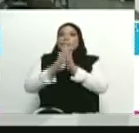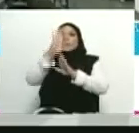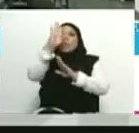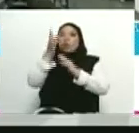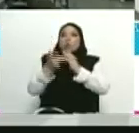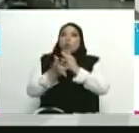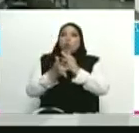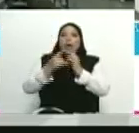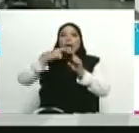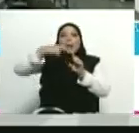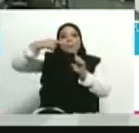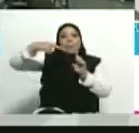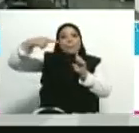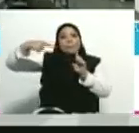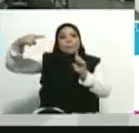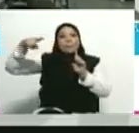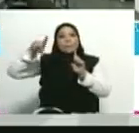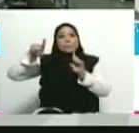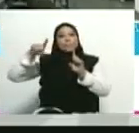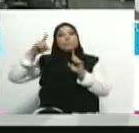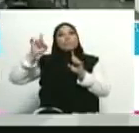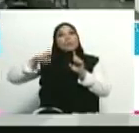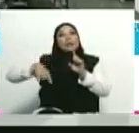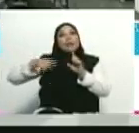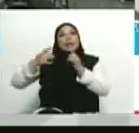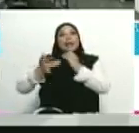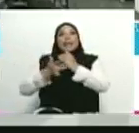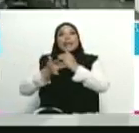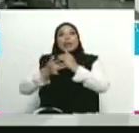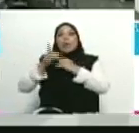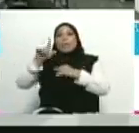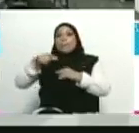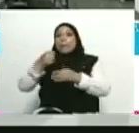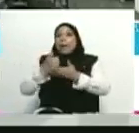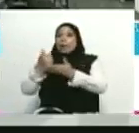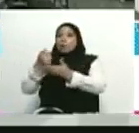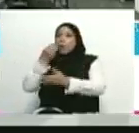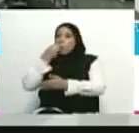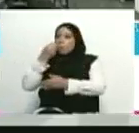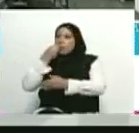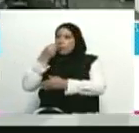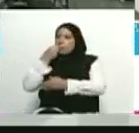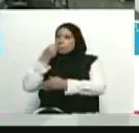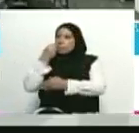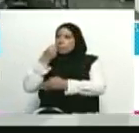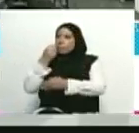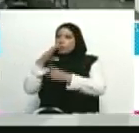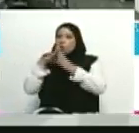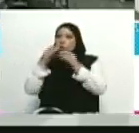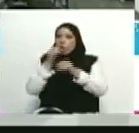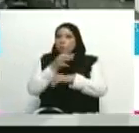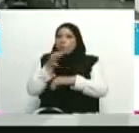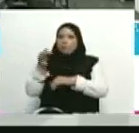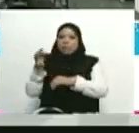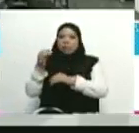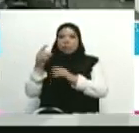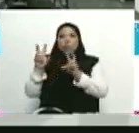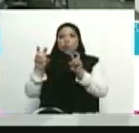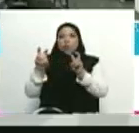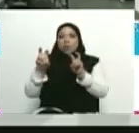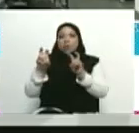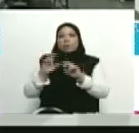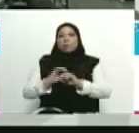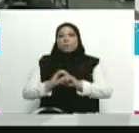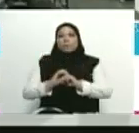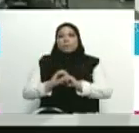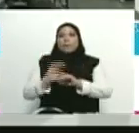por último, la producción y tecnología de alimentos. Todo con tecnología de punta. Le voy a hablar un poquito de